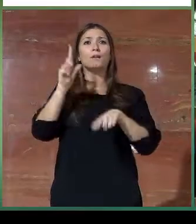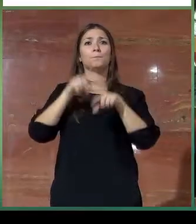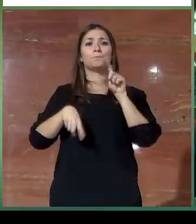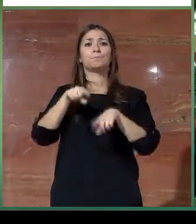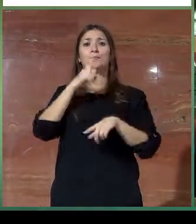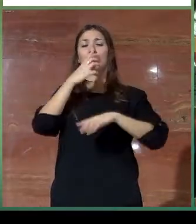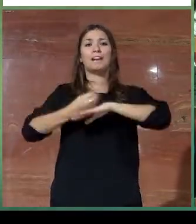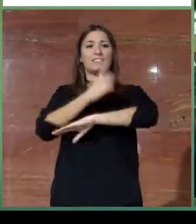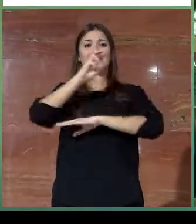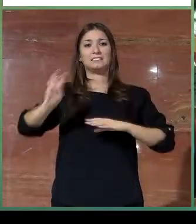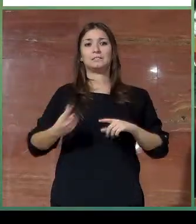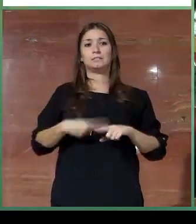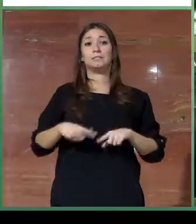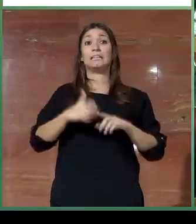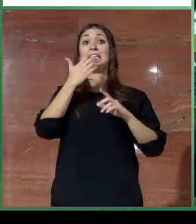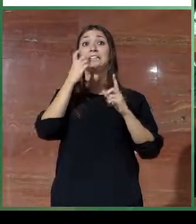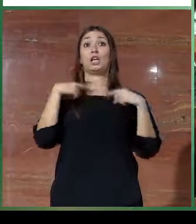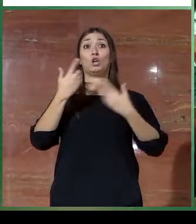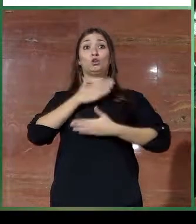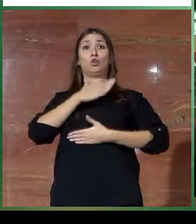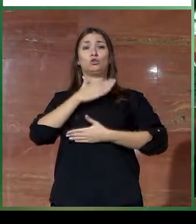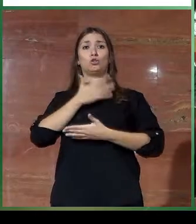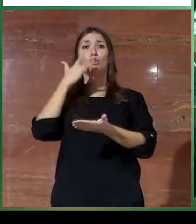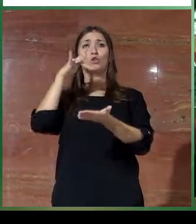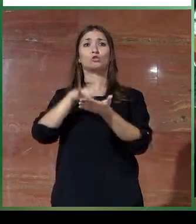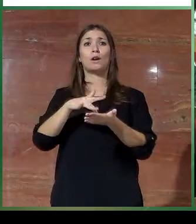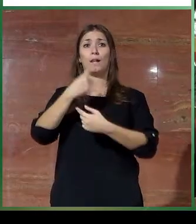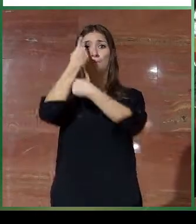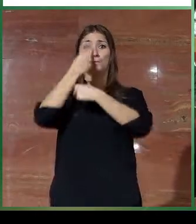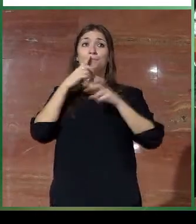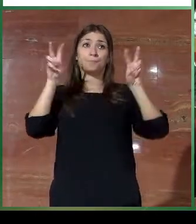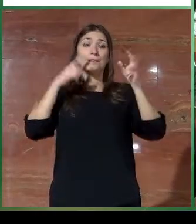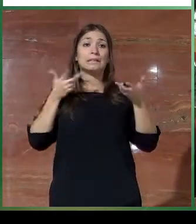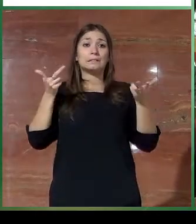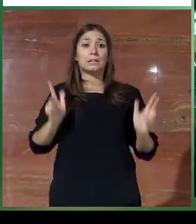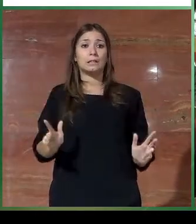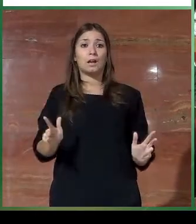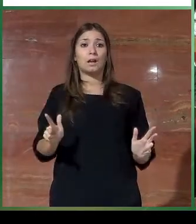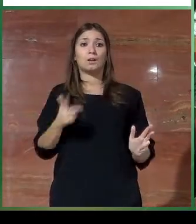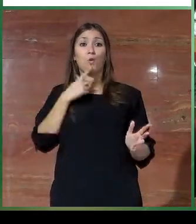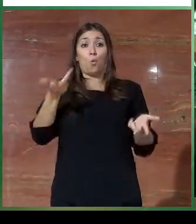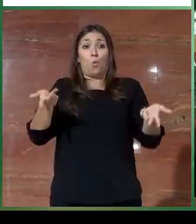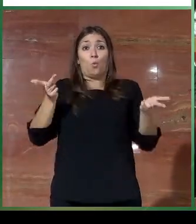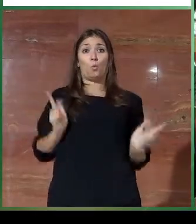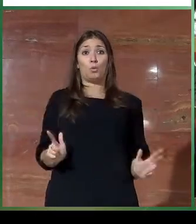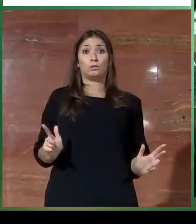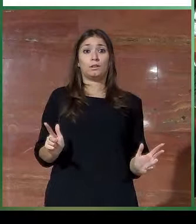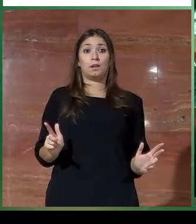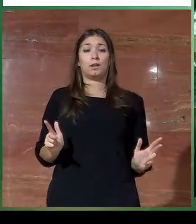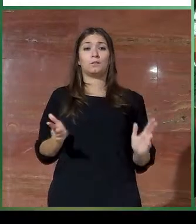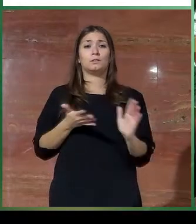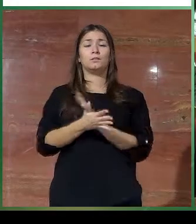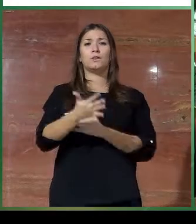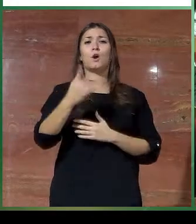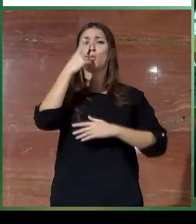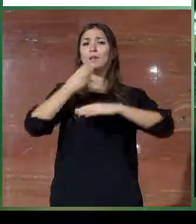Renfe. Si a nosotros nos hacen sentar en una butaca en el medio de un